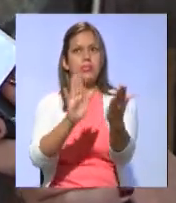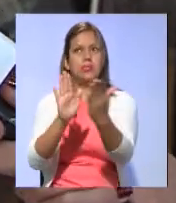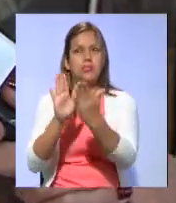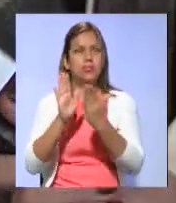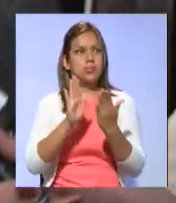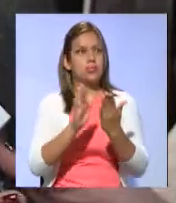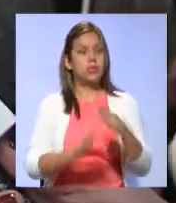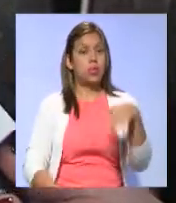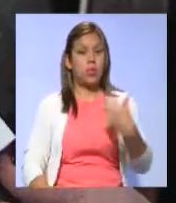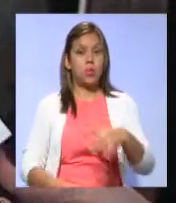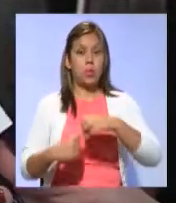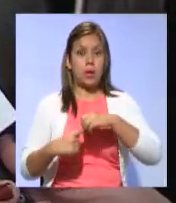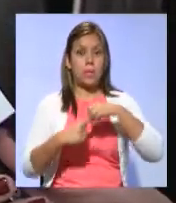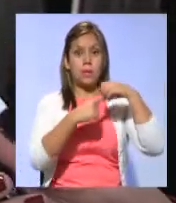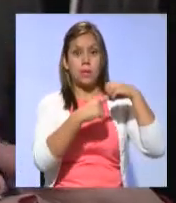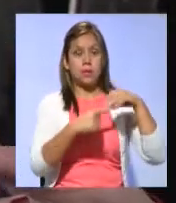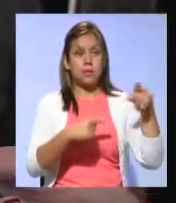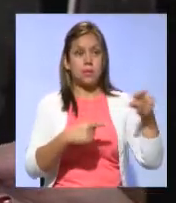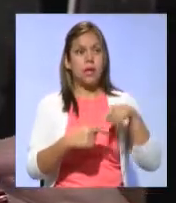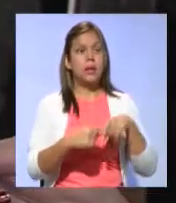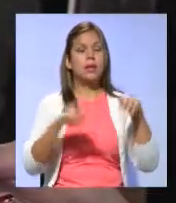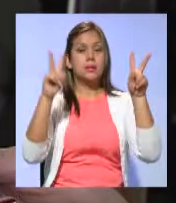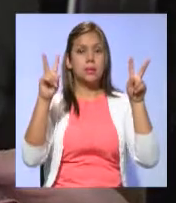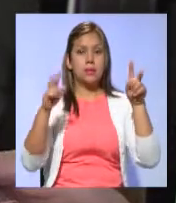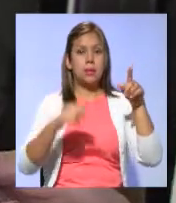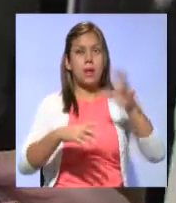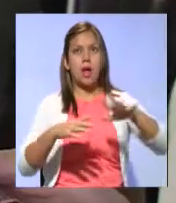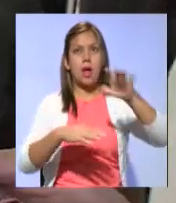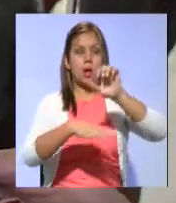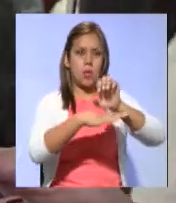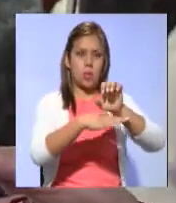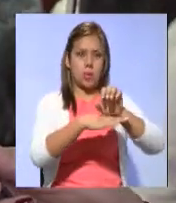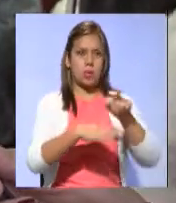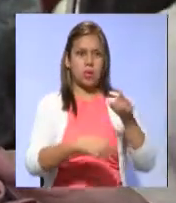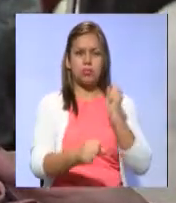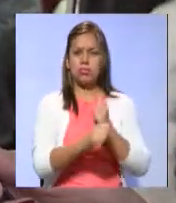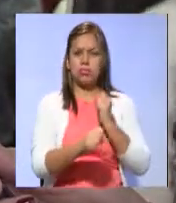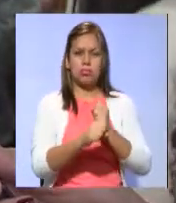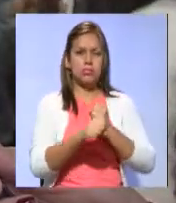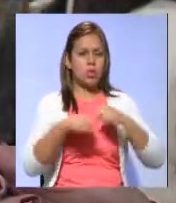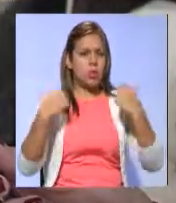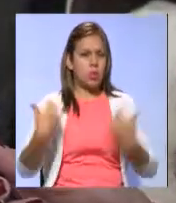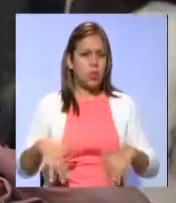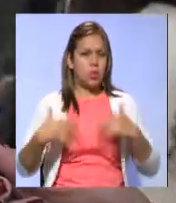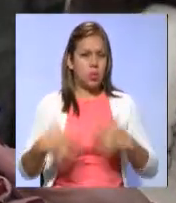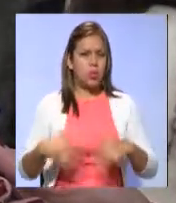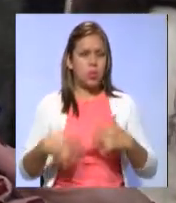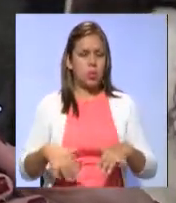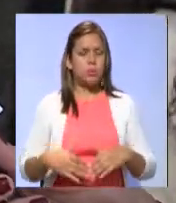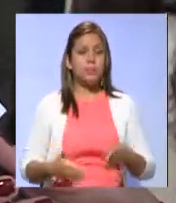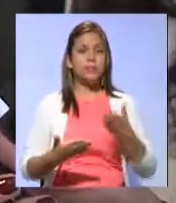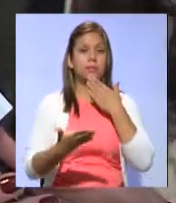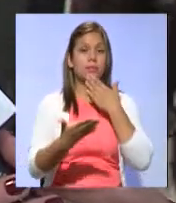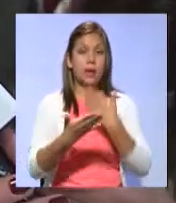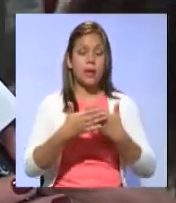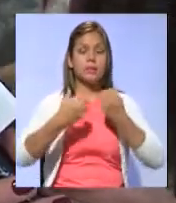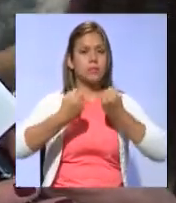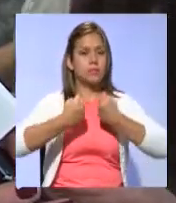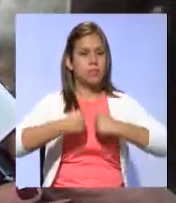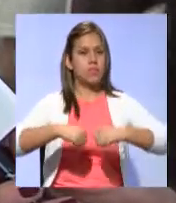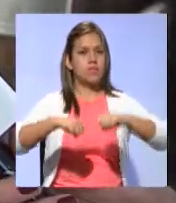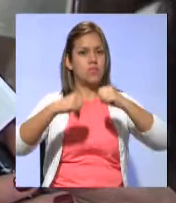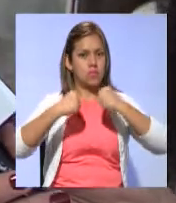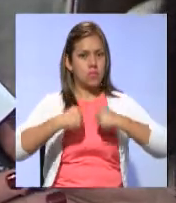de las principales centrales del país, y hemos hecho un trabajo previo. Es decir, que gracias al esfuerzo